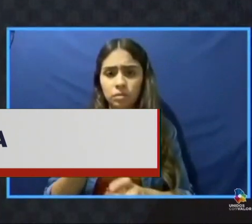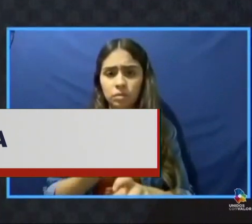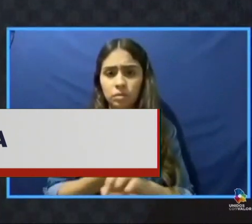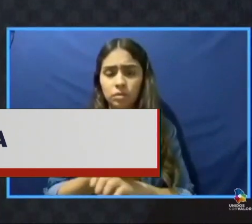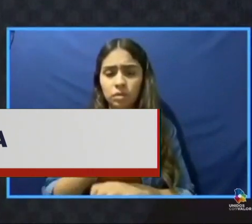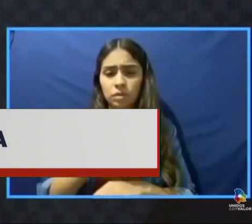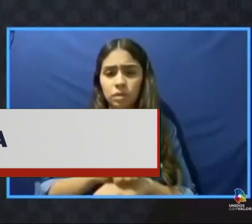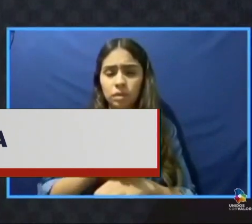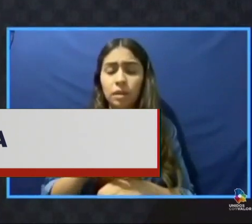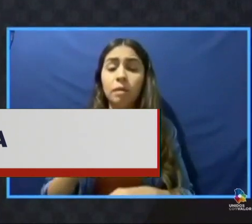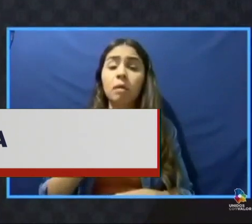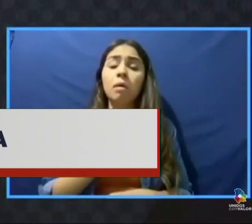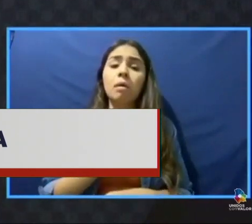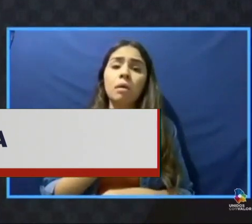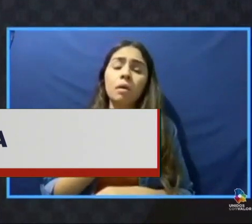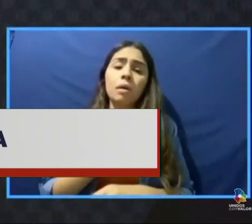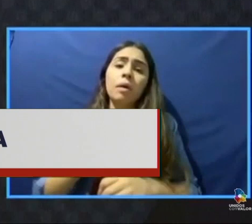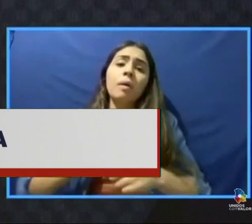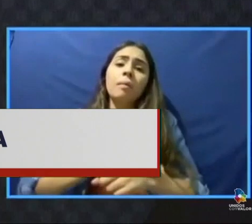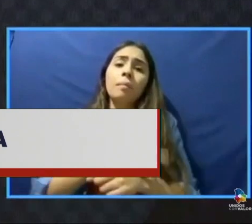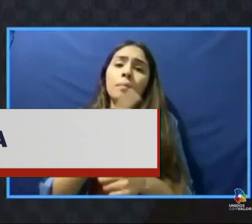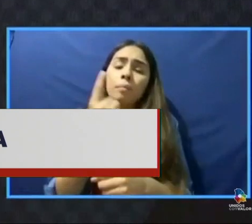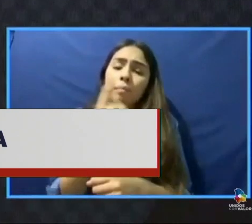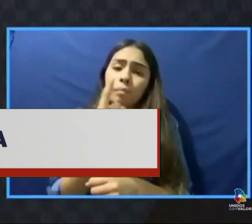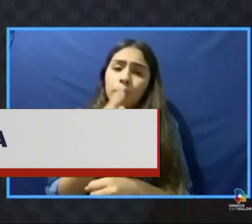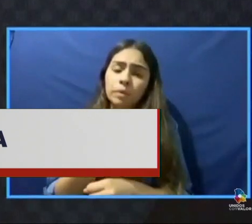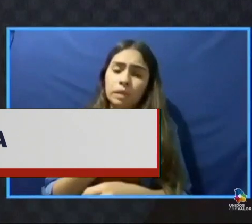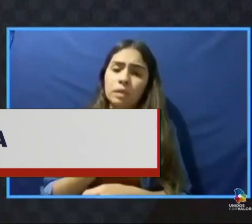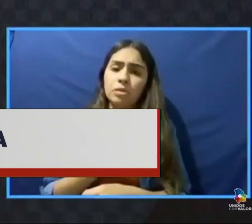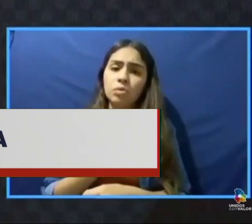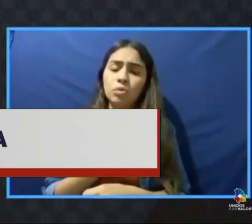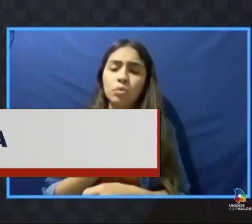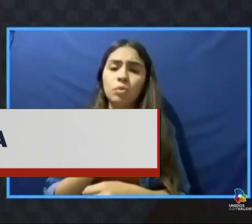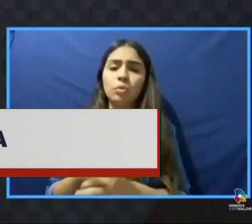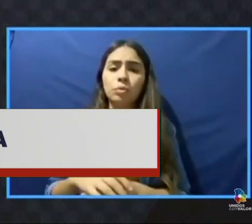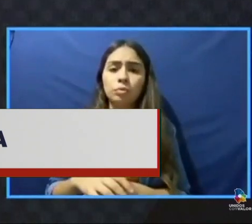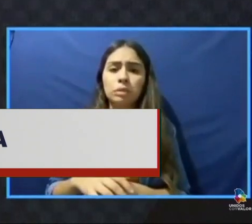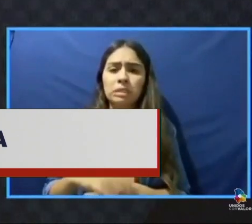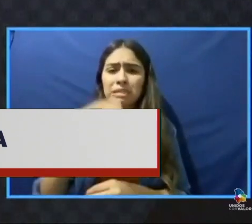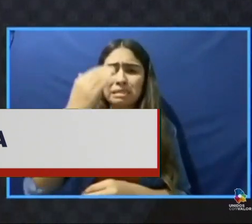enterado incluso de la actitud